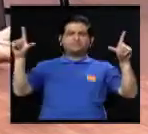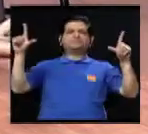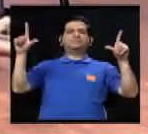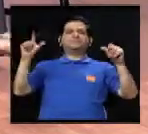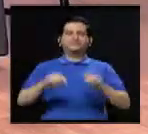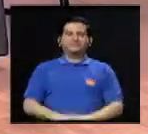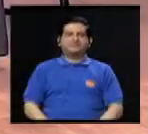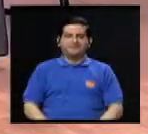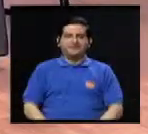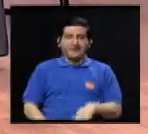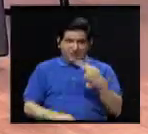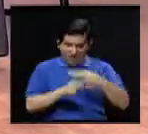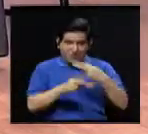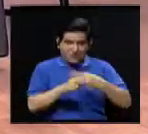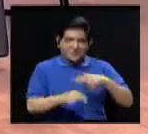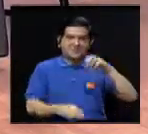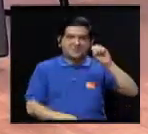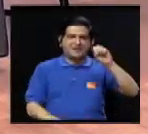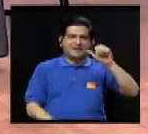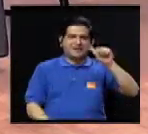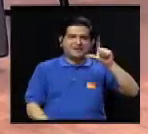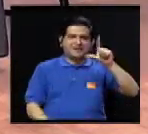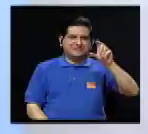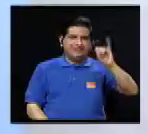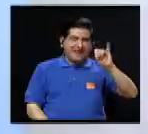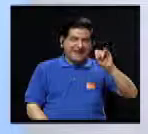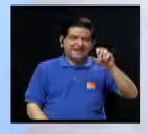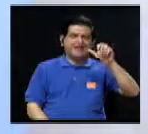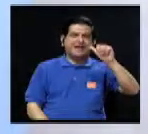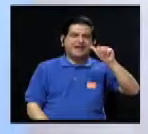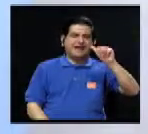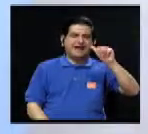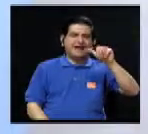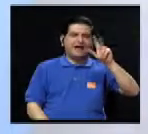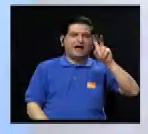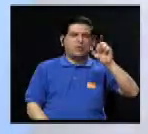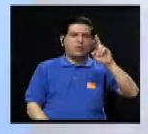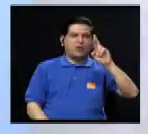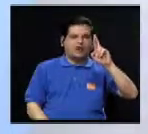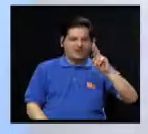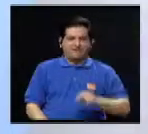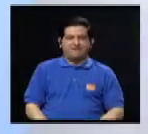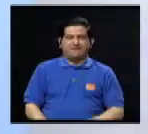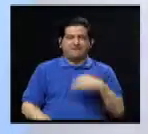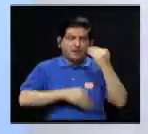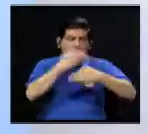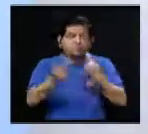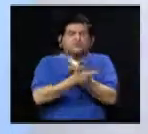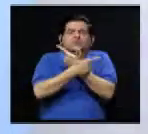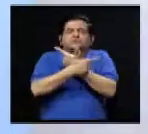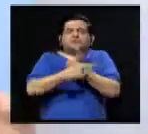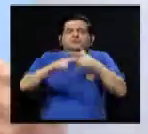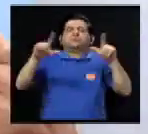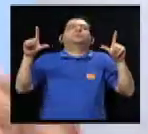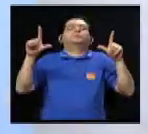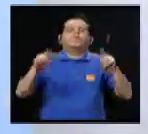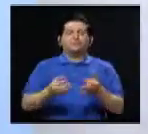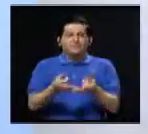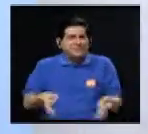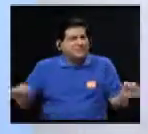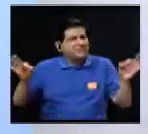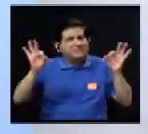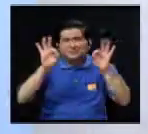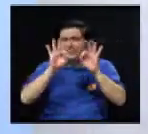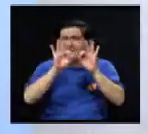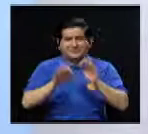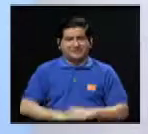volar. Por eso se llama así el documental, Salir a Volar, porque es un proceso liberador, porque ellas, es muy